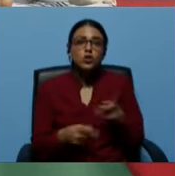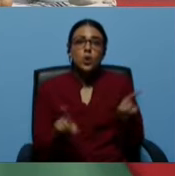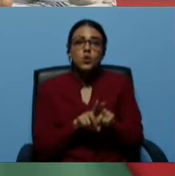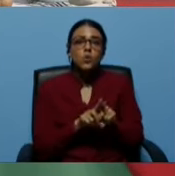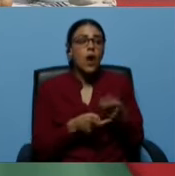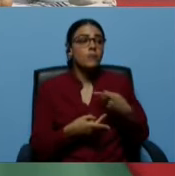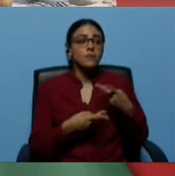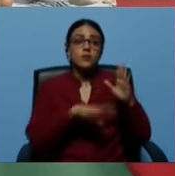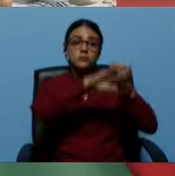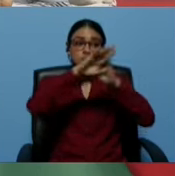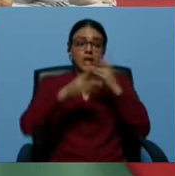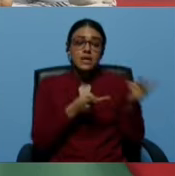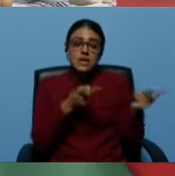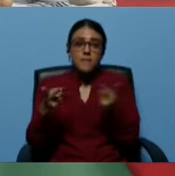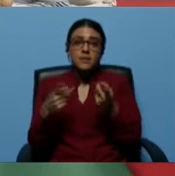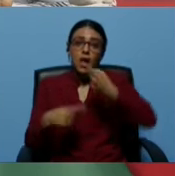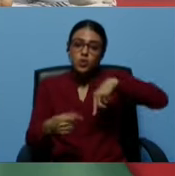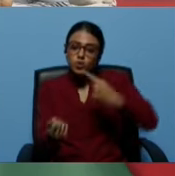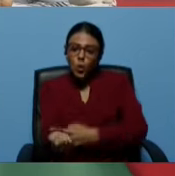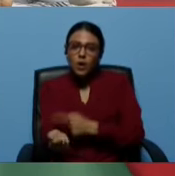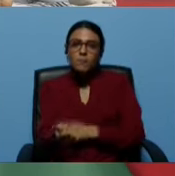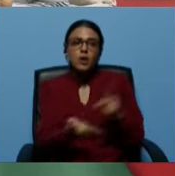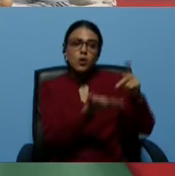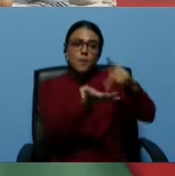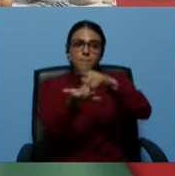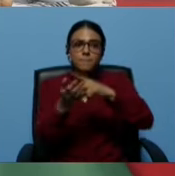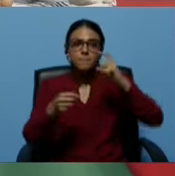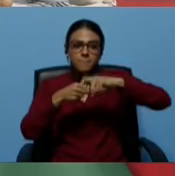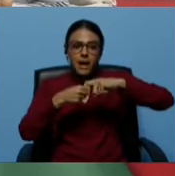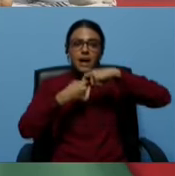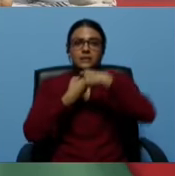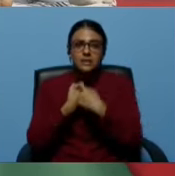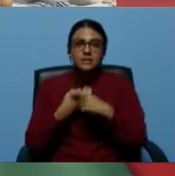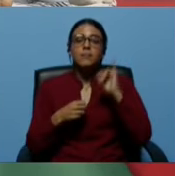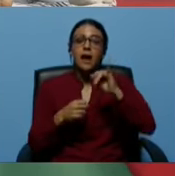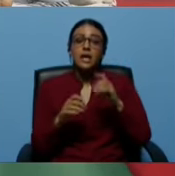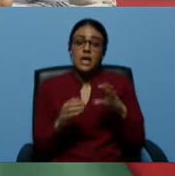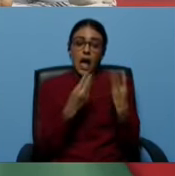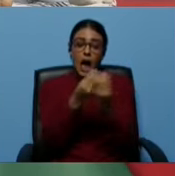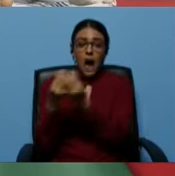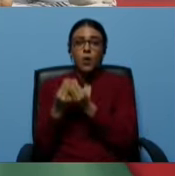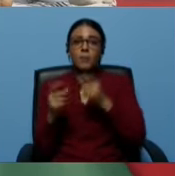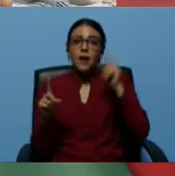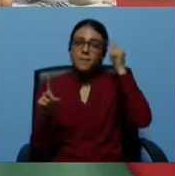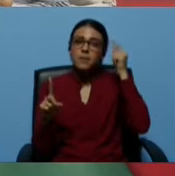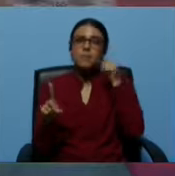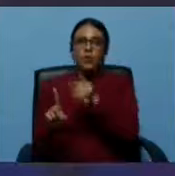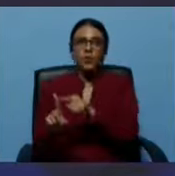a nuestros hermanos a participar e incluso acompañarnos en esos días.